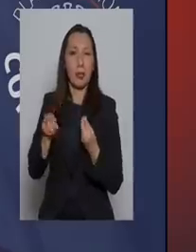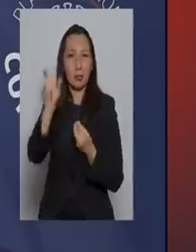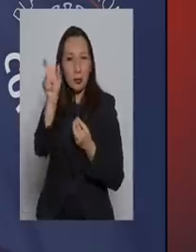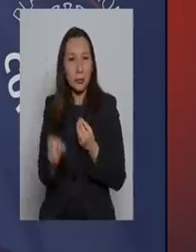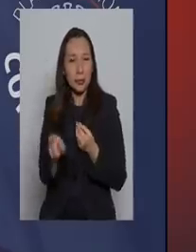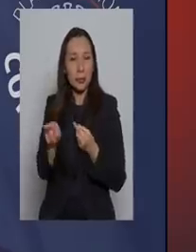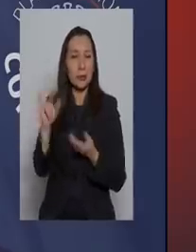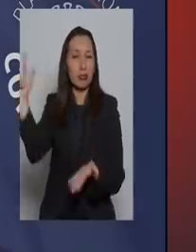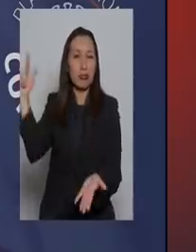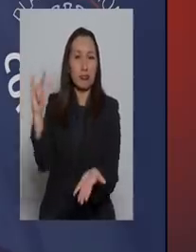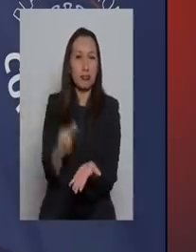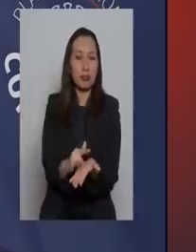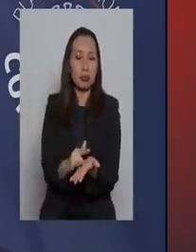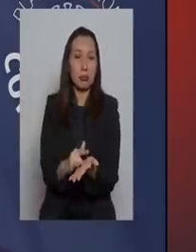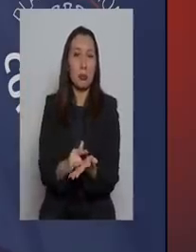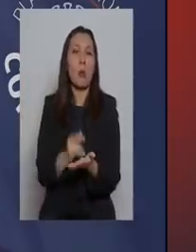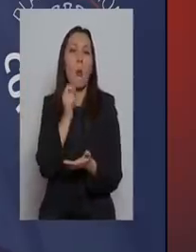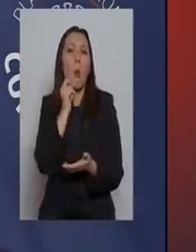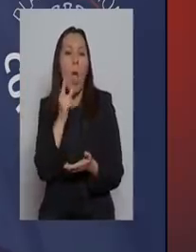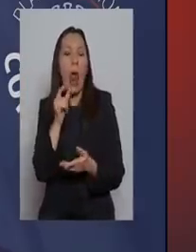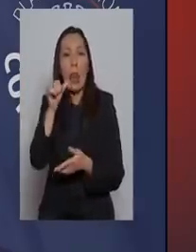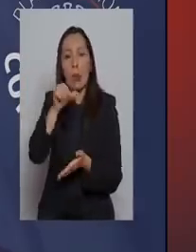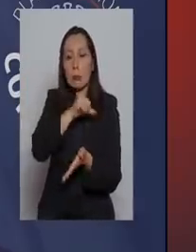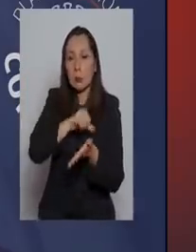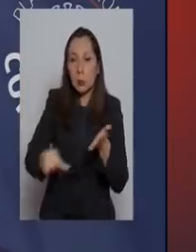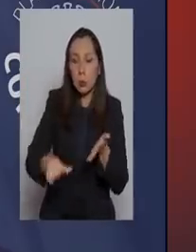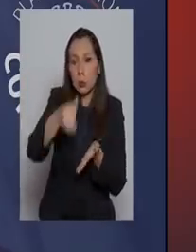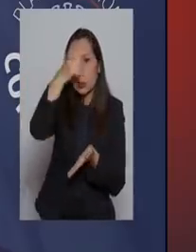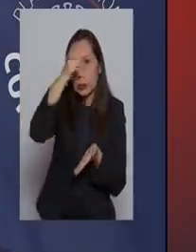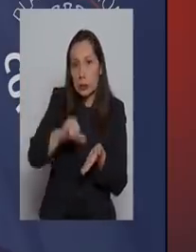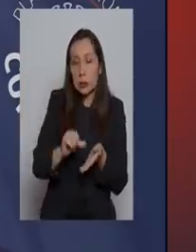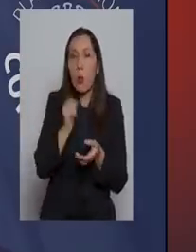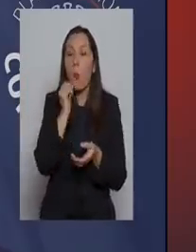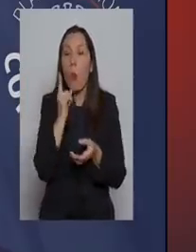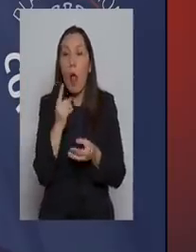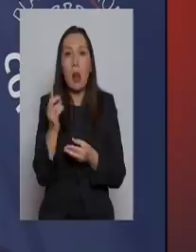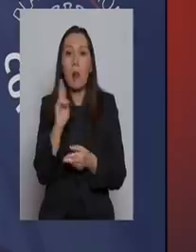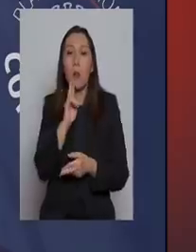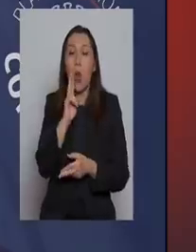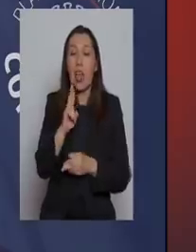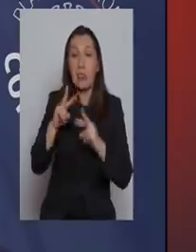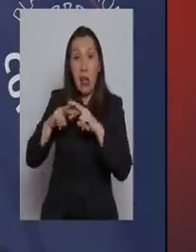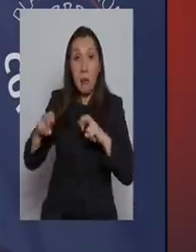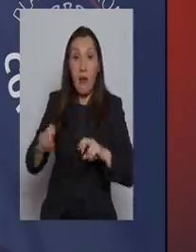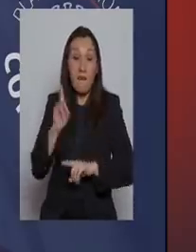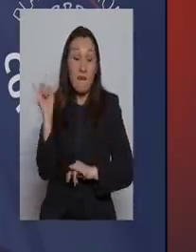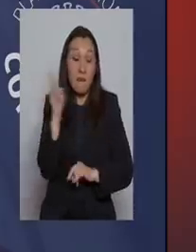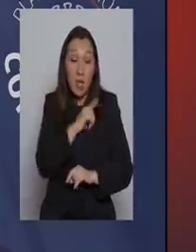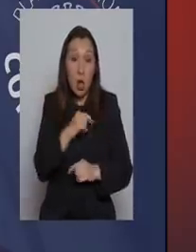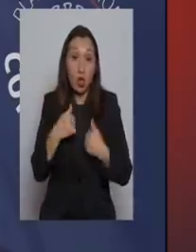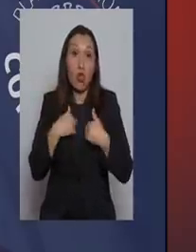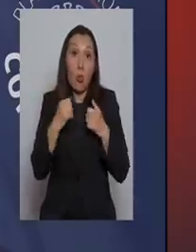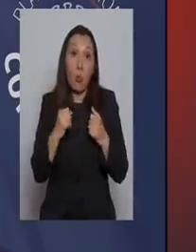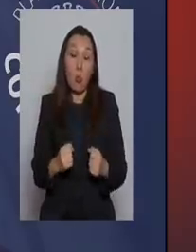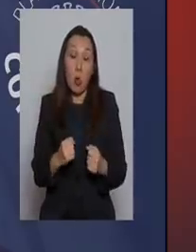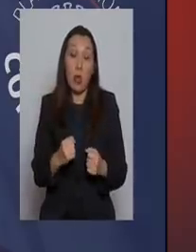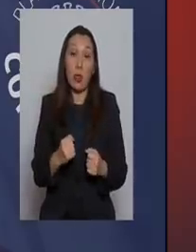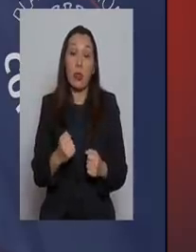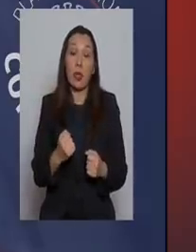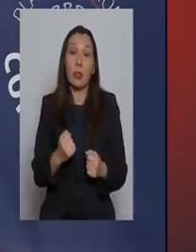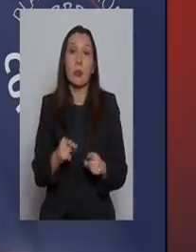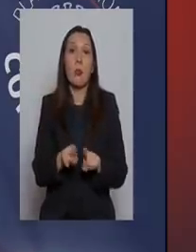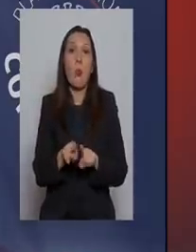a cuáles son las sanciones o cuál es el resultado final de esta investigación, porque podría yo